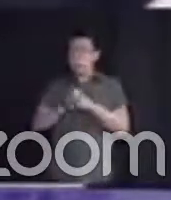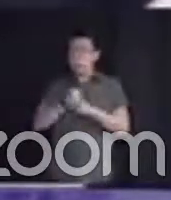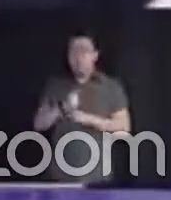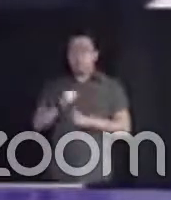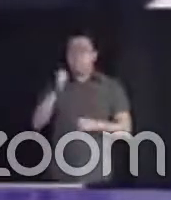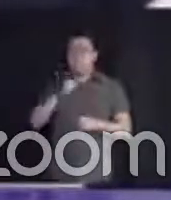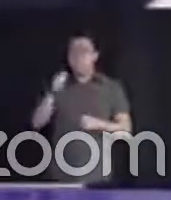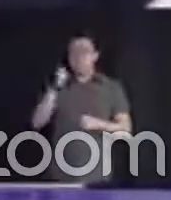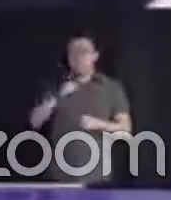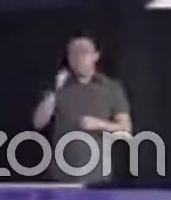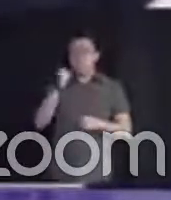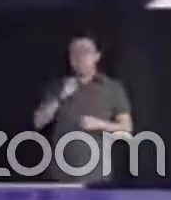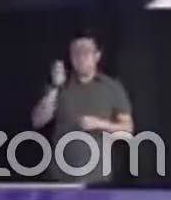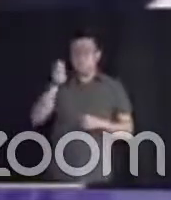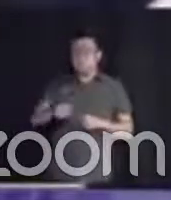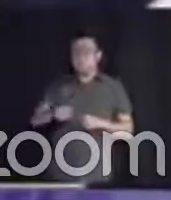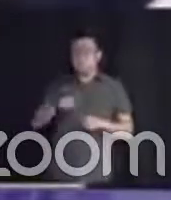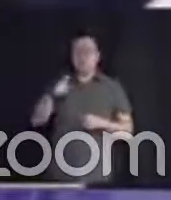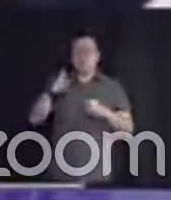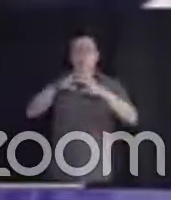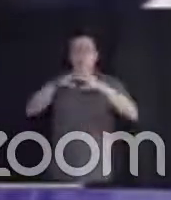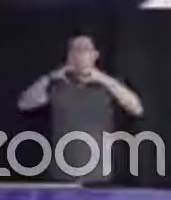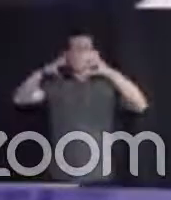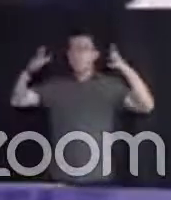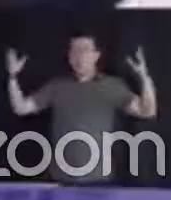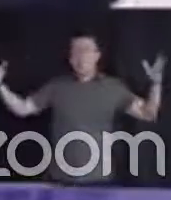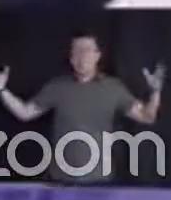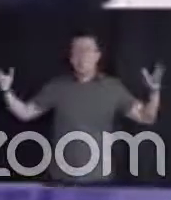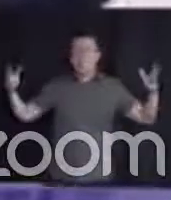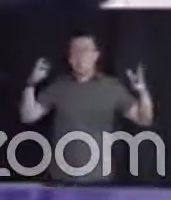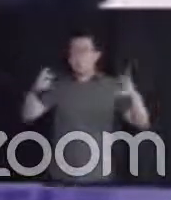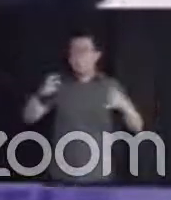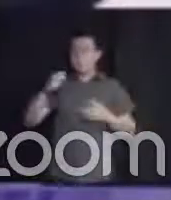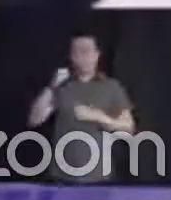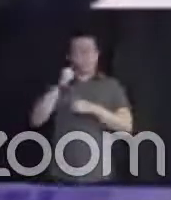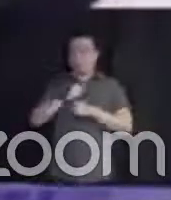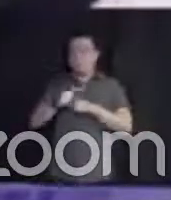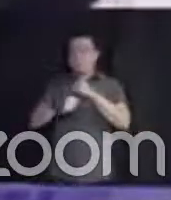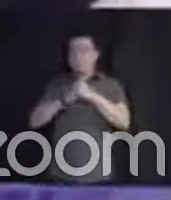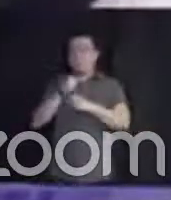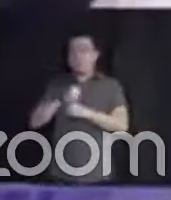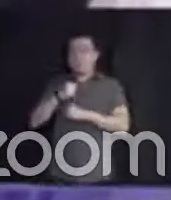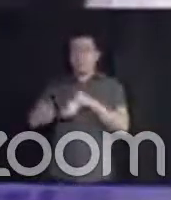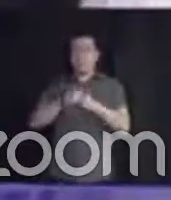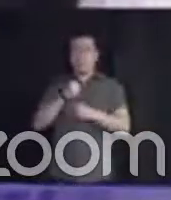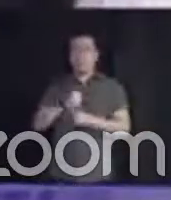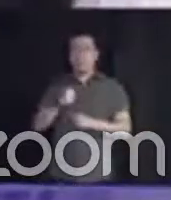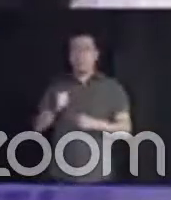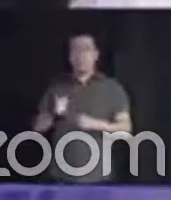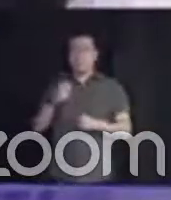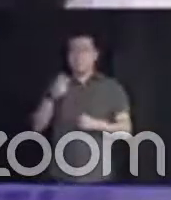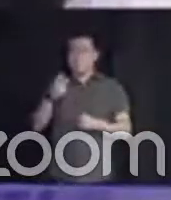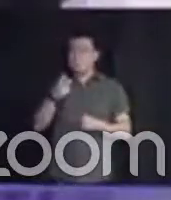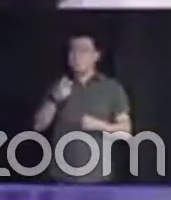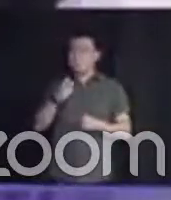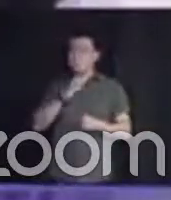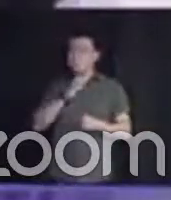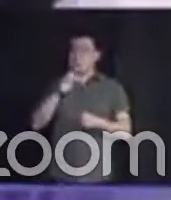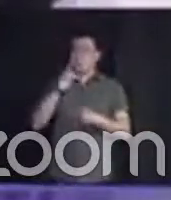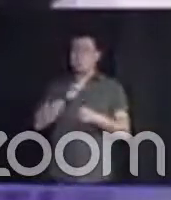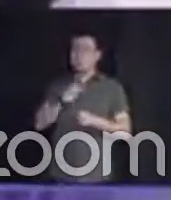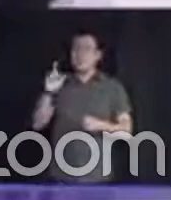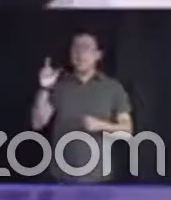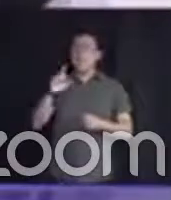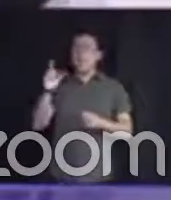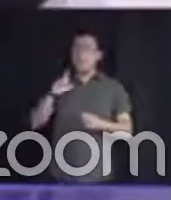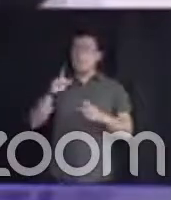donde aventamos la casa por la ventana todos los años. Además, es en un momento muy especial del año, que es al